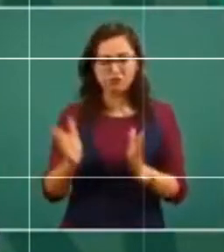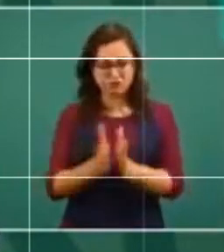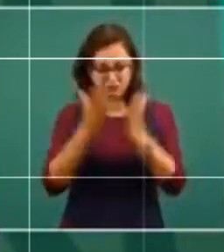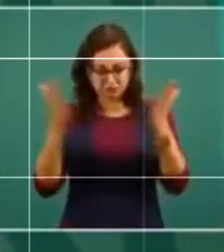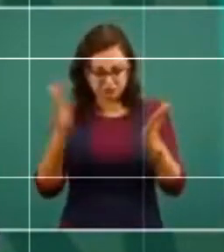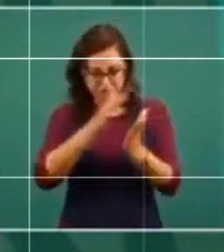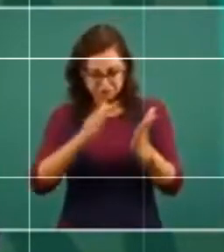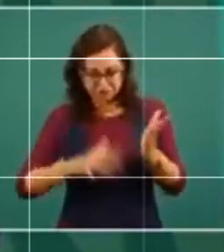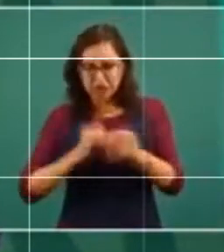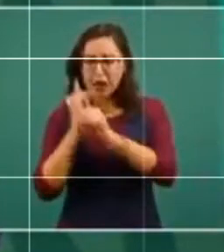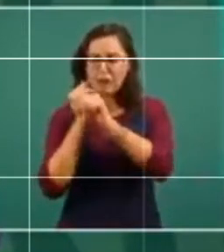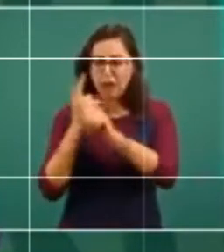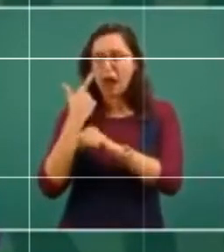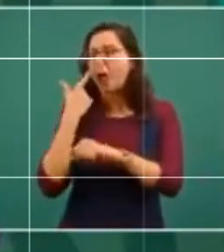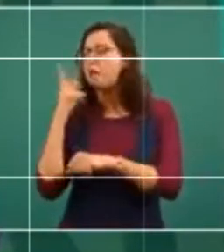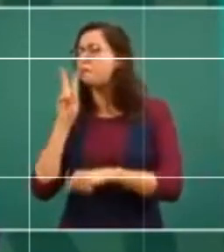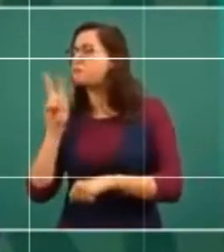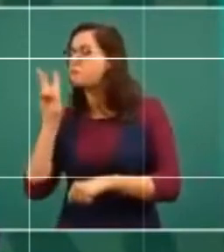investigado